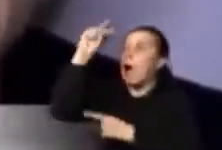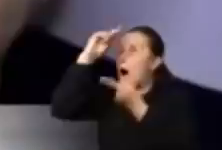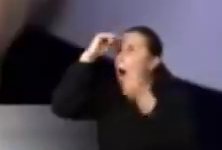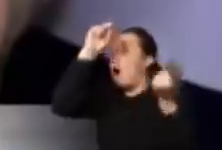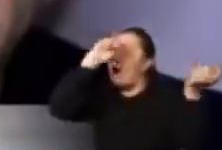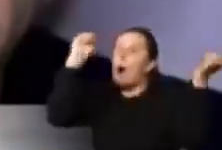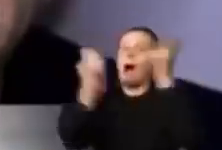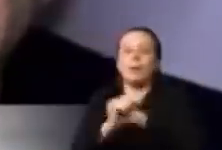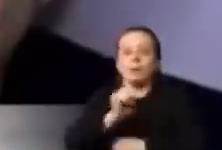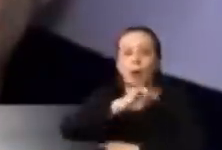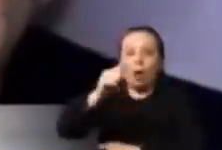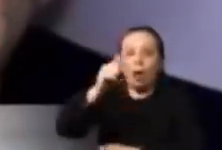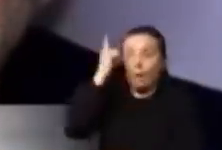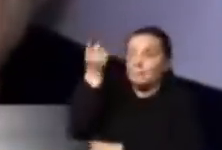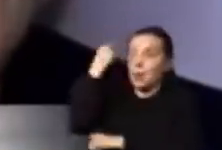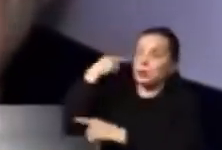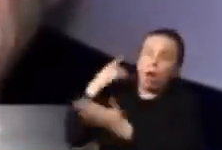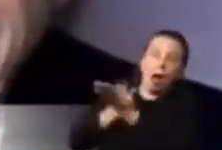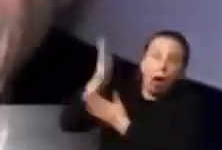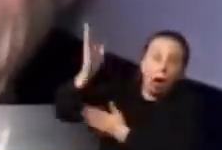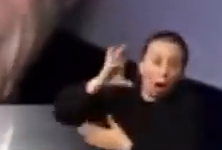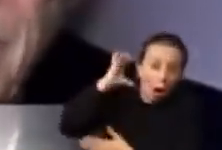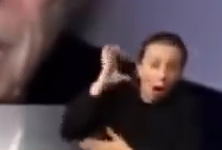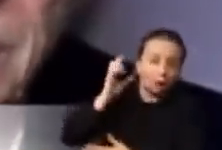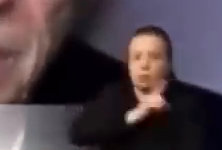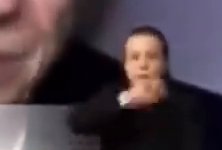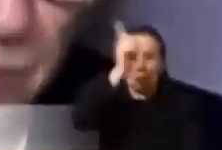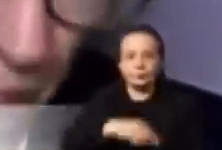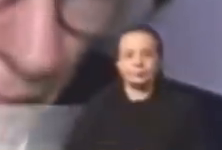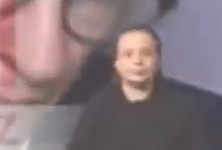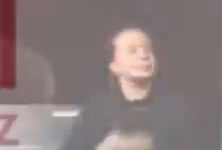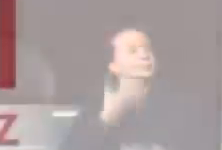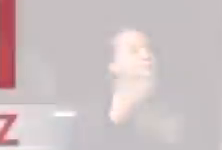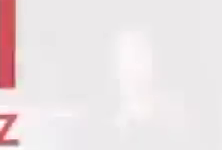se perpetúe para siempre en Colombia. Muchas gracias, señor presidente.